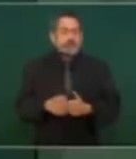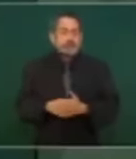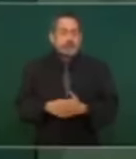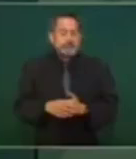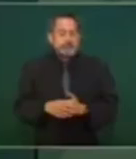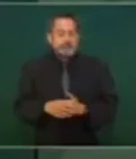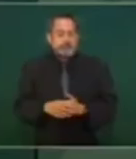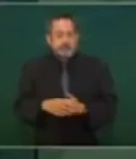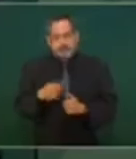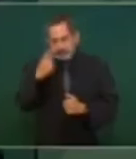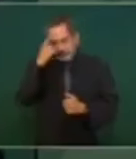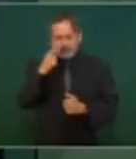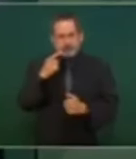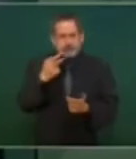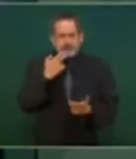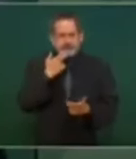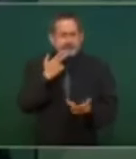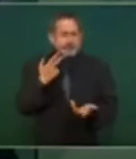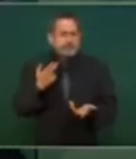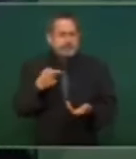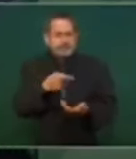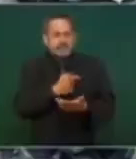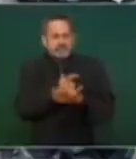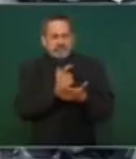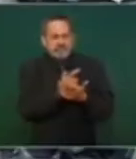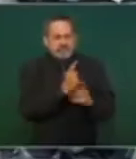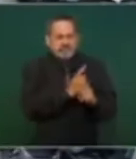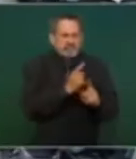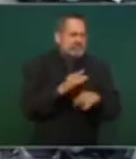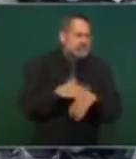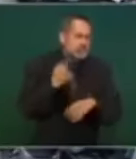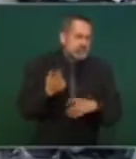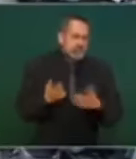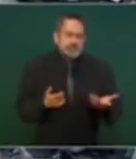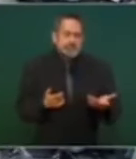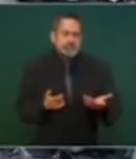para que